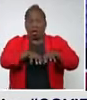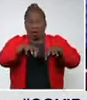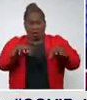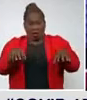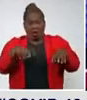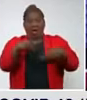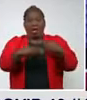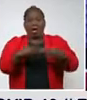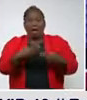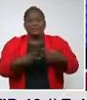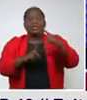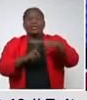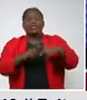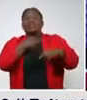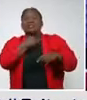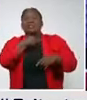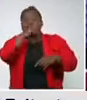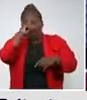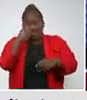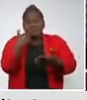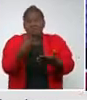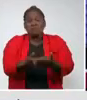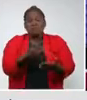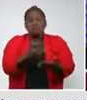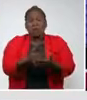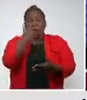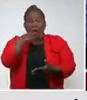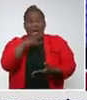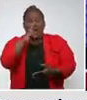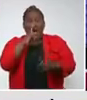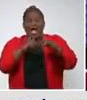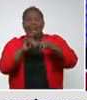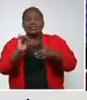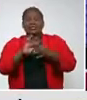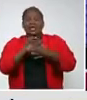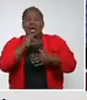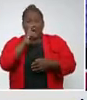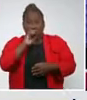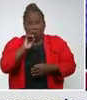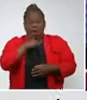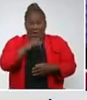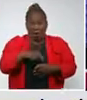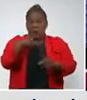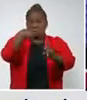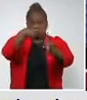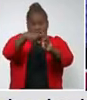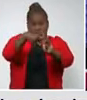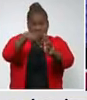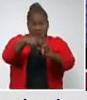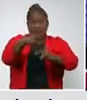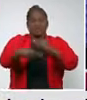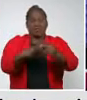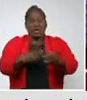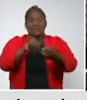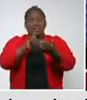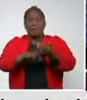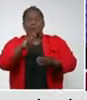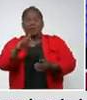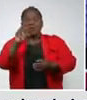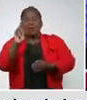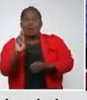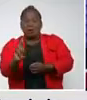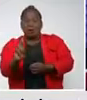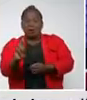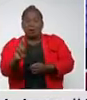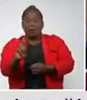de antígeno. Si el test de antígeno resulta positivo, pues se realiza un PCR y si